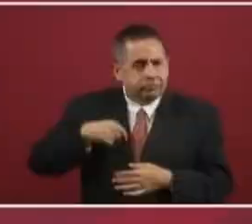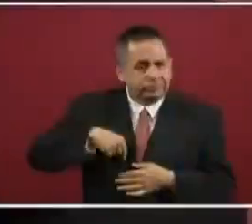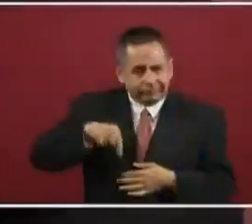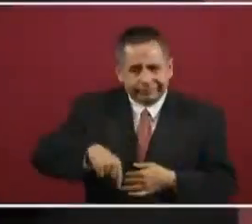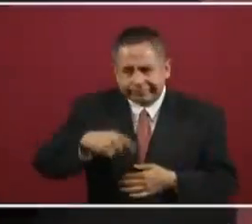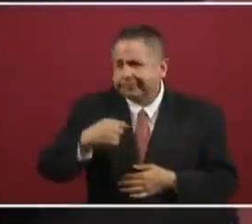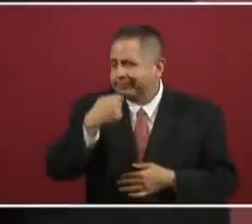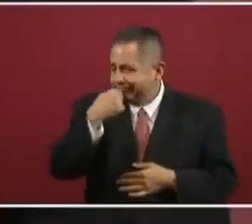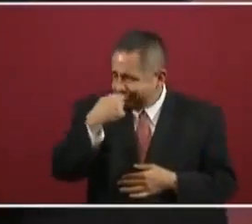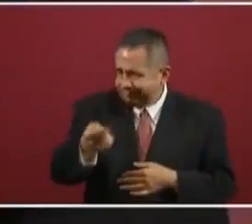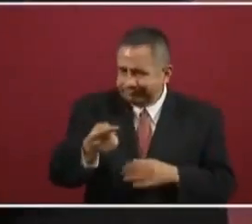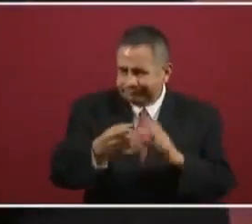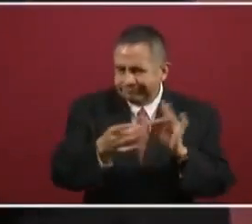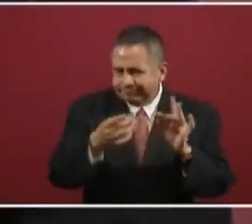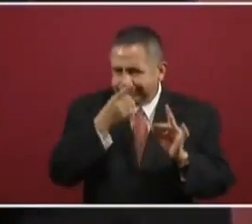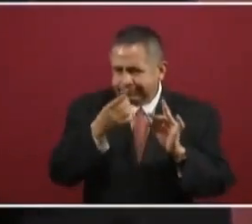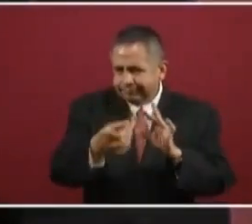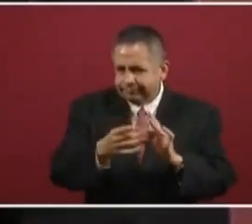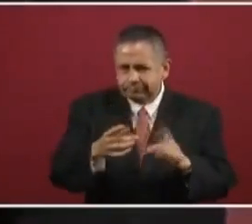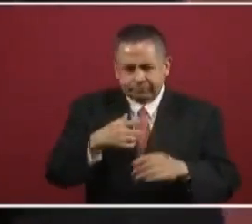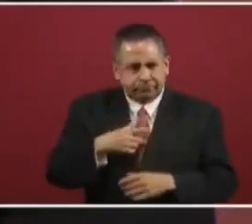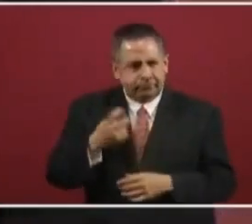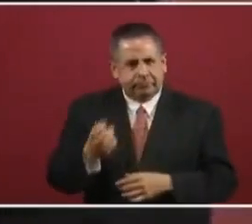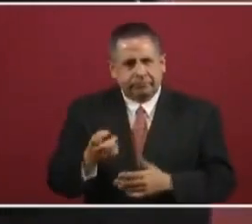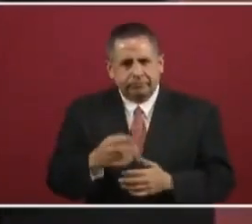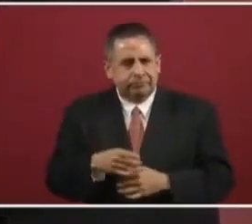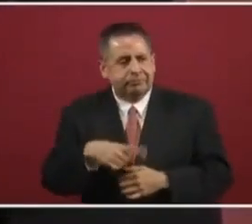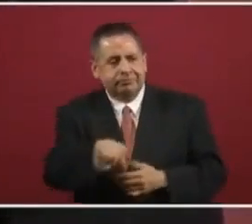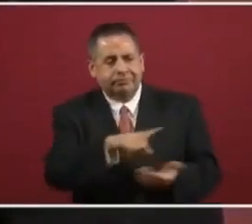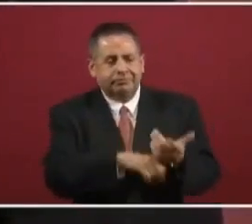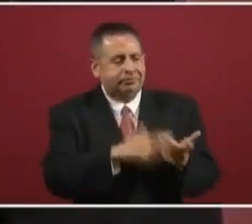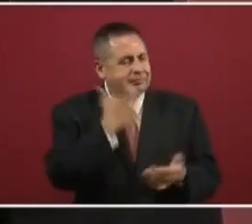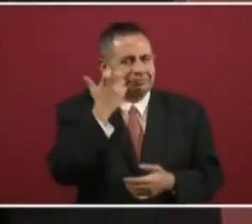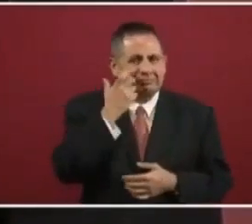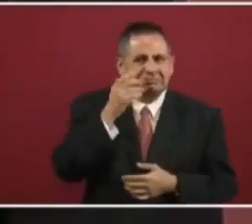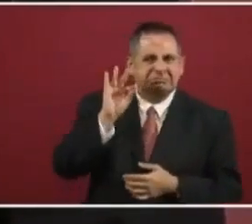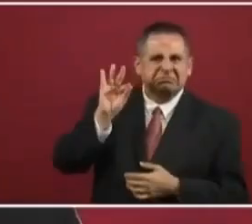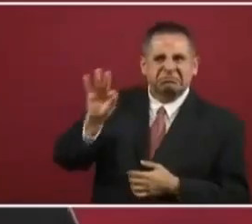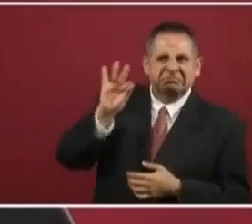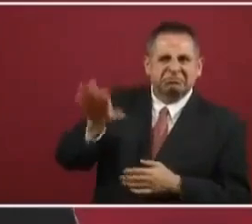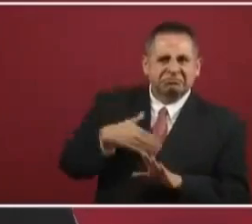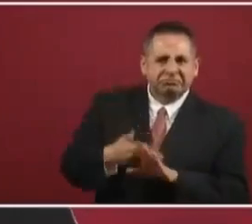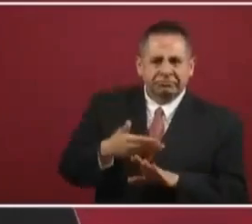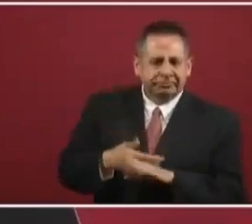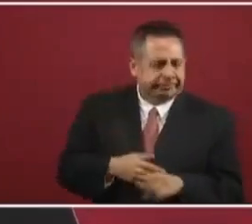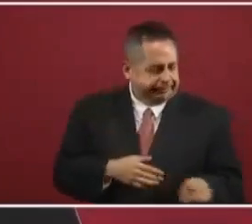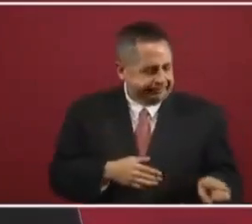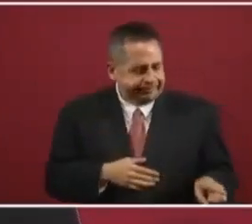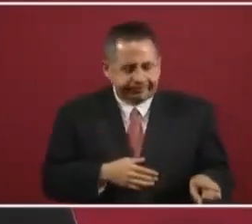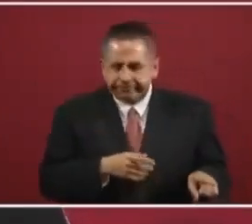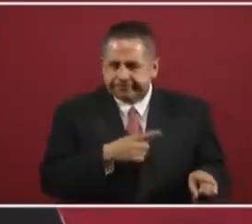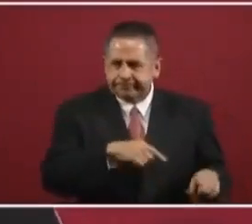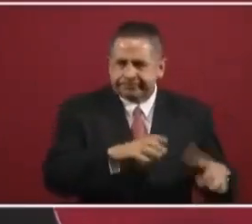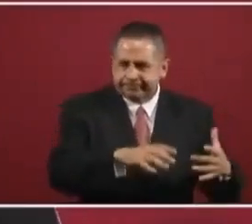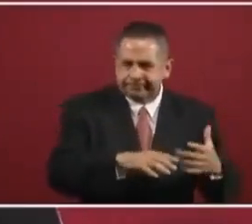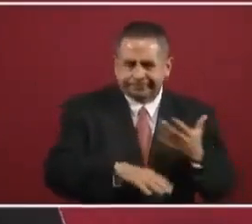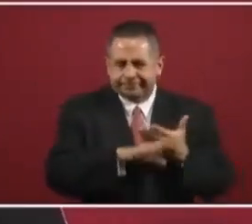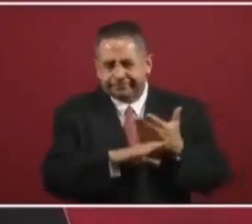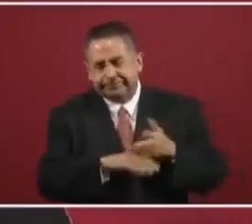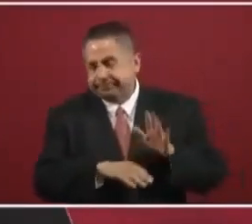comenté por eso sostengo que hay mala fe en este